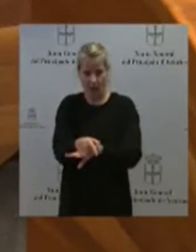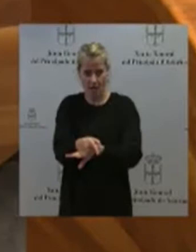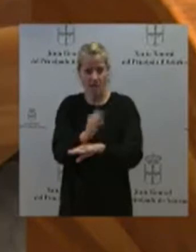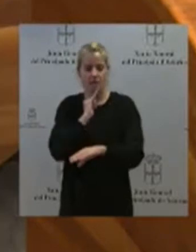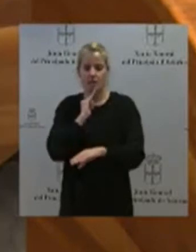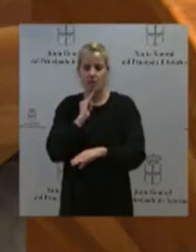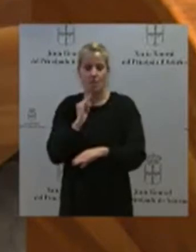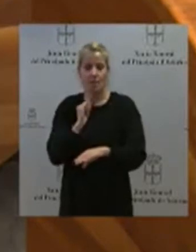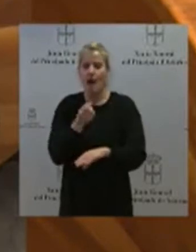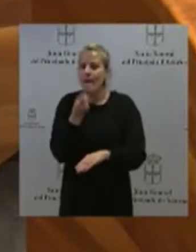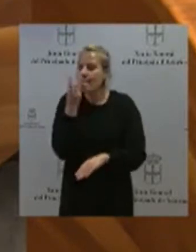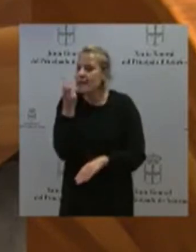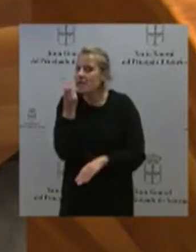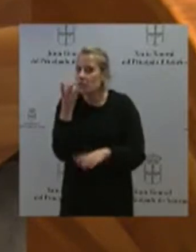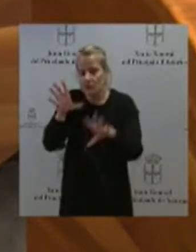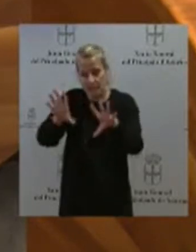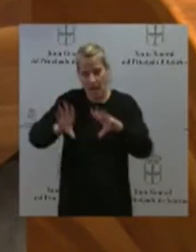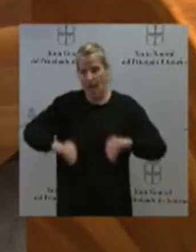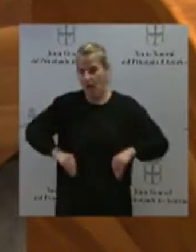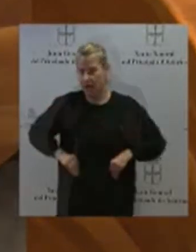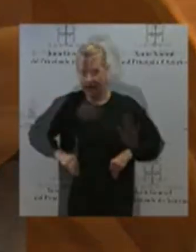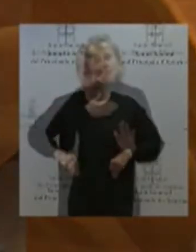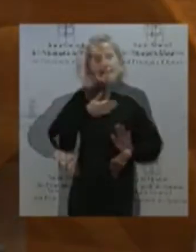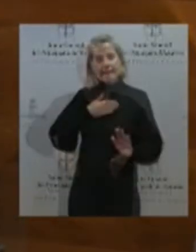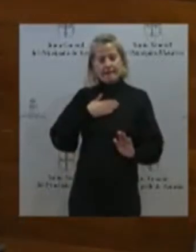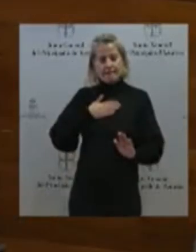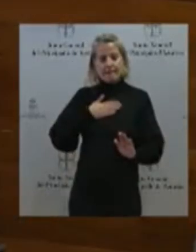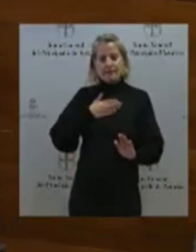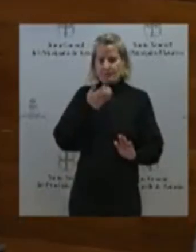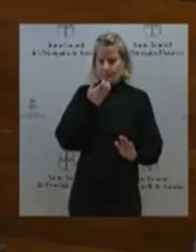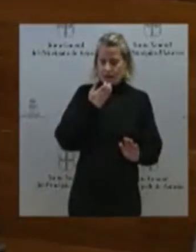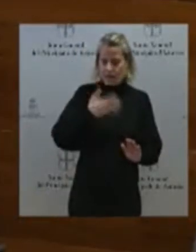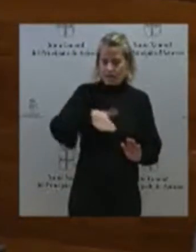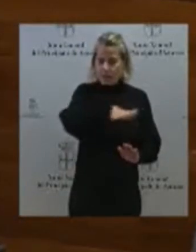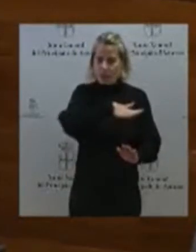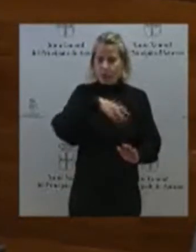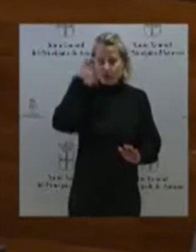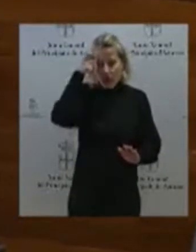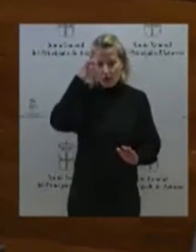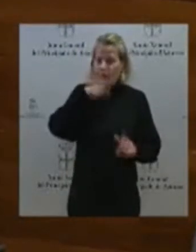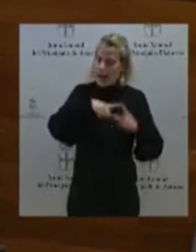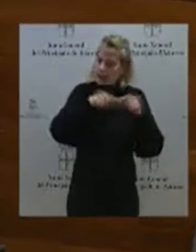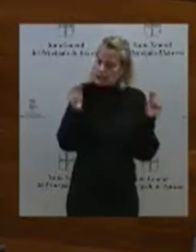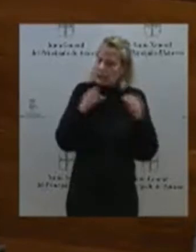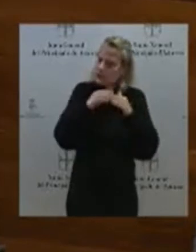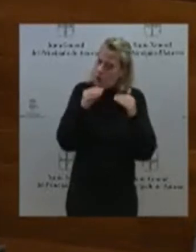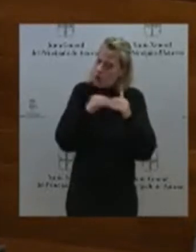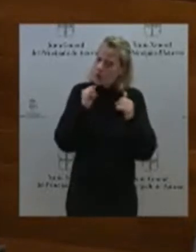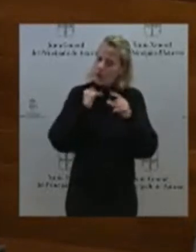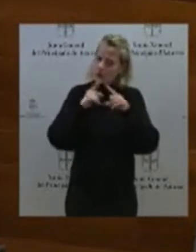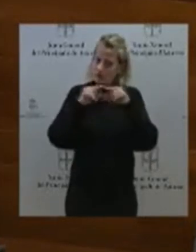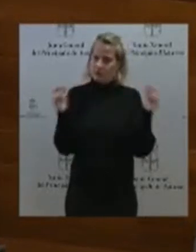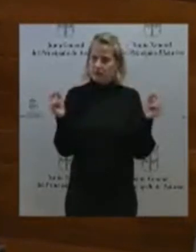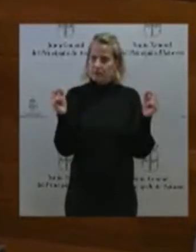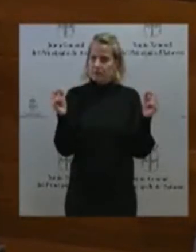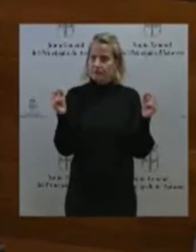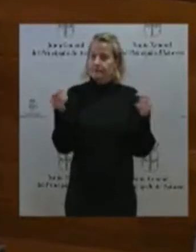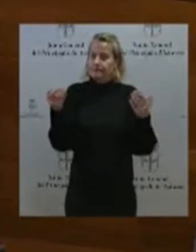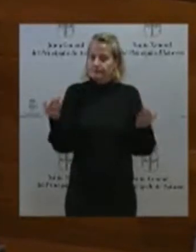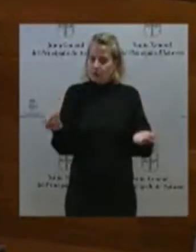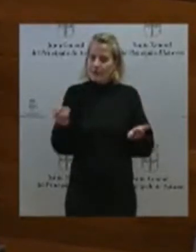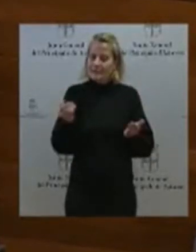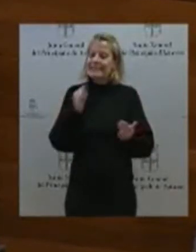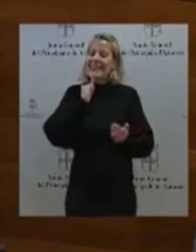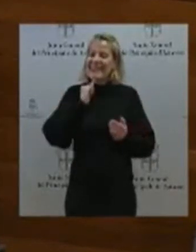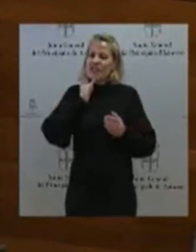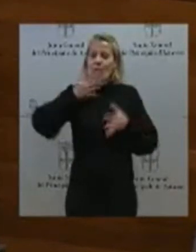digo en esta Cámara, en la sede parlamentaria. Jamás lo vamos a aceptar. Ya lo dije en esta Cámara, nosotros no apoyaremos un modelo de oficialidad que se